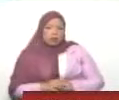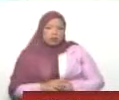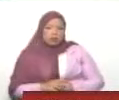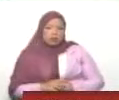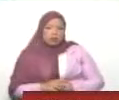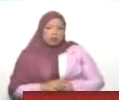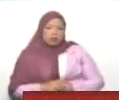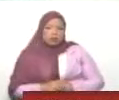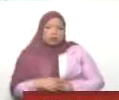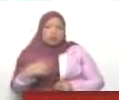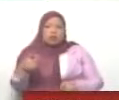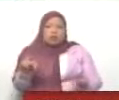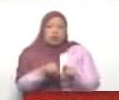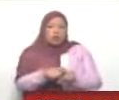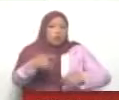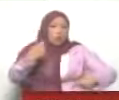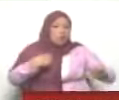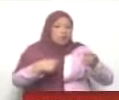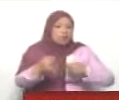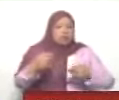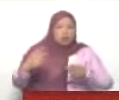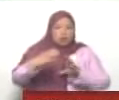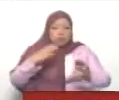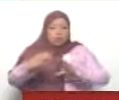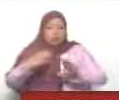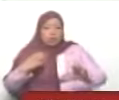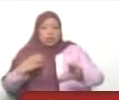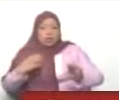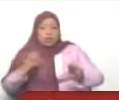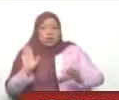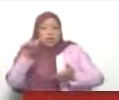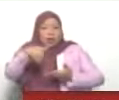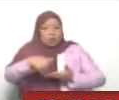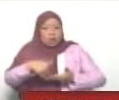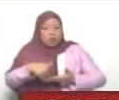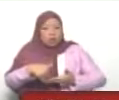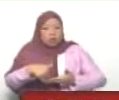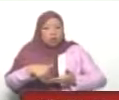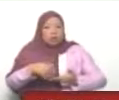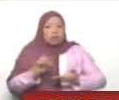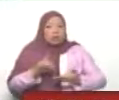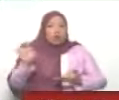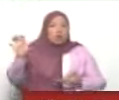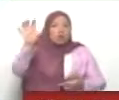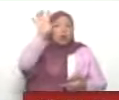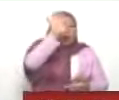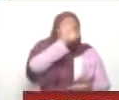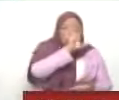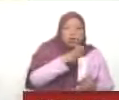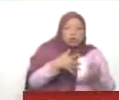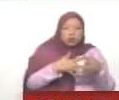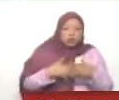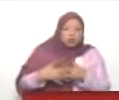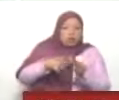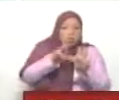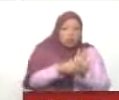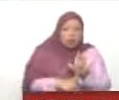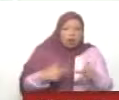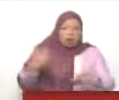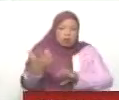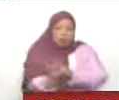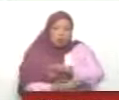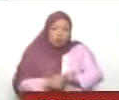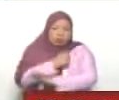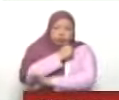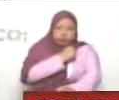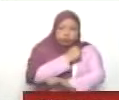Y que el tren de Aragua prácticamente, hoy lo dice Marco Rubio, que el tren de Aragua está en todos Estados Unidos cometiendo crímenes.